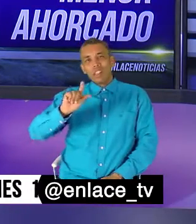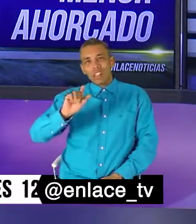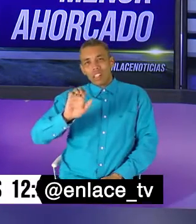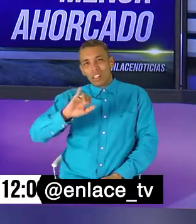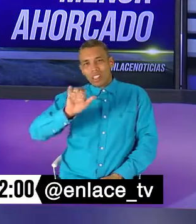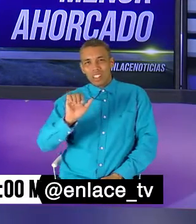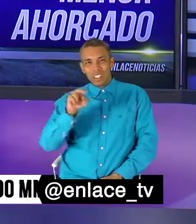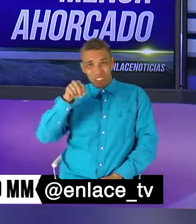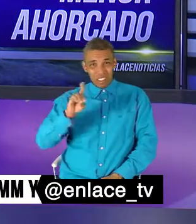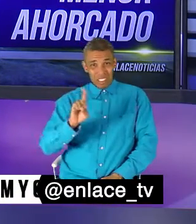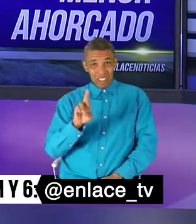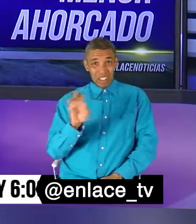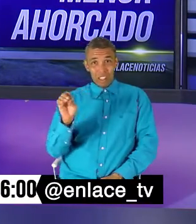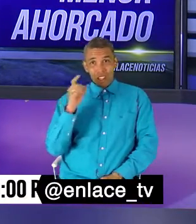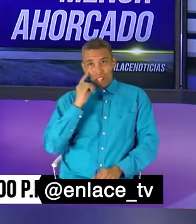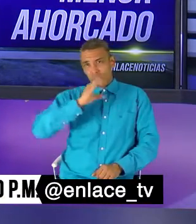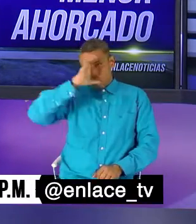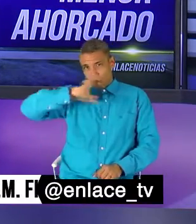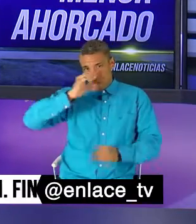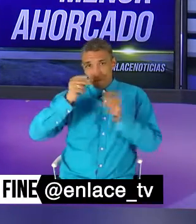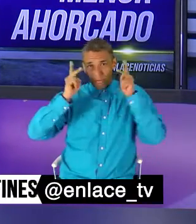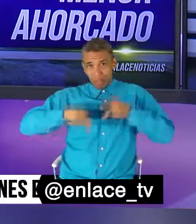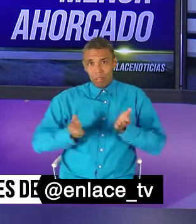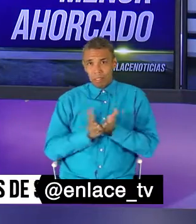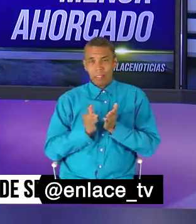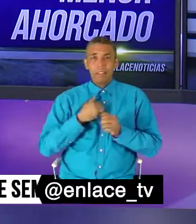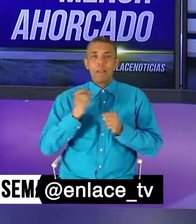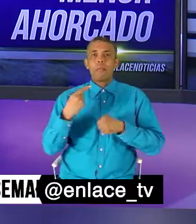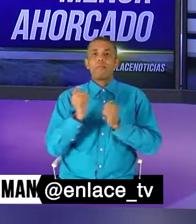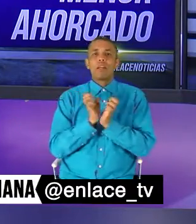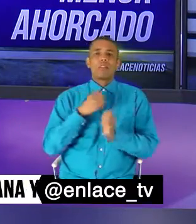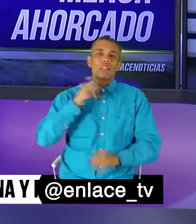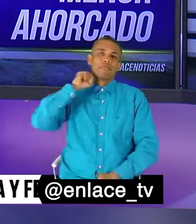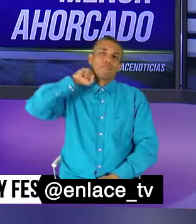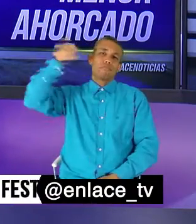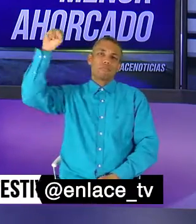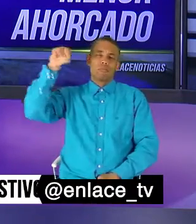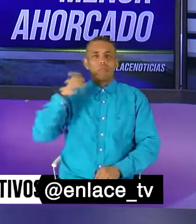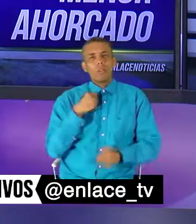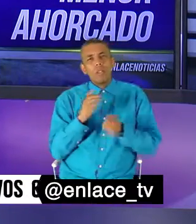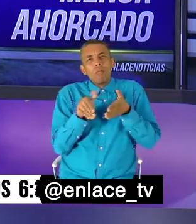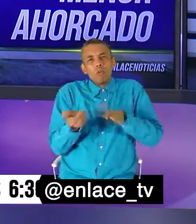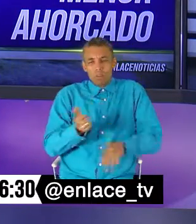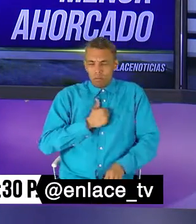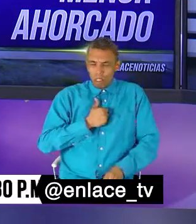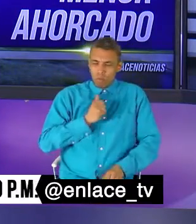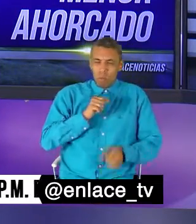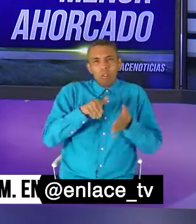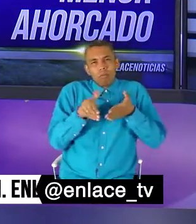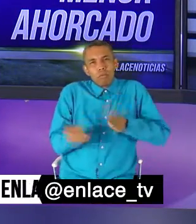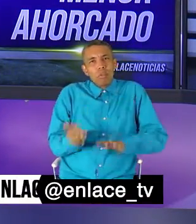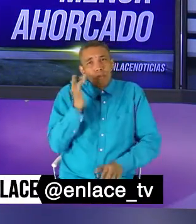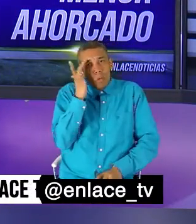ahorcado en su vivienda del barrio Primero de Mayo. Los hechos son materia de investigación por parte de las autoridades. En